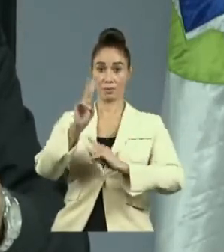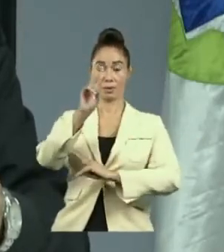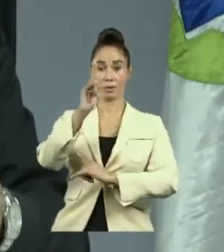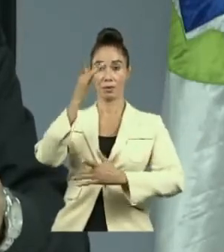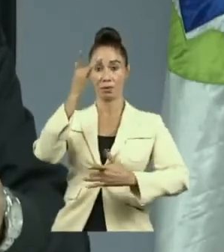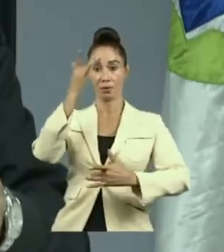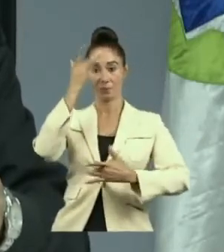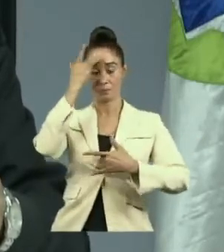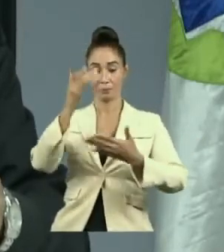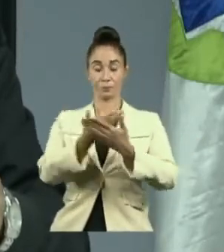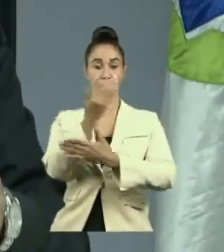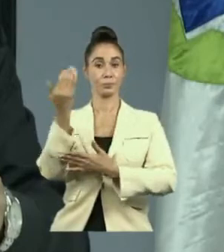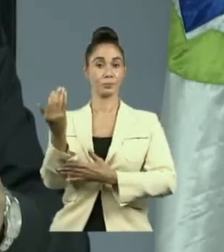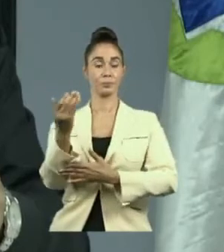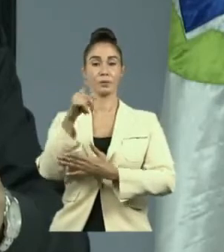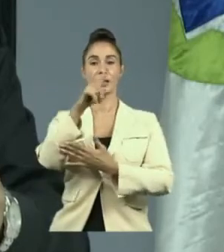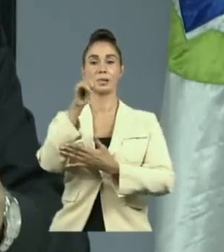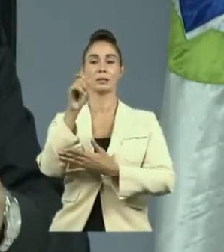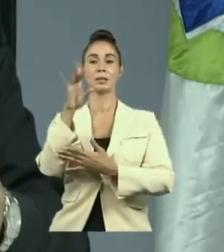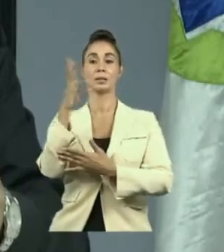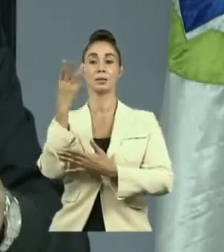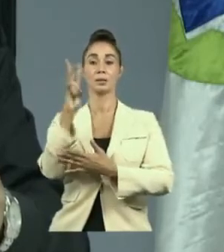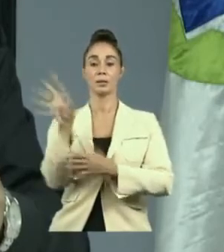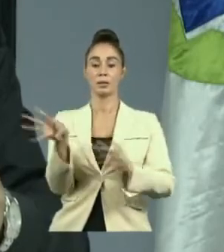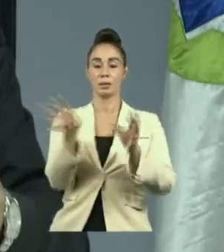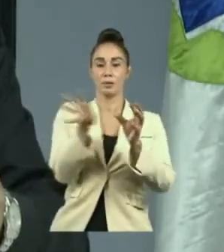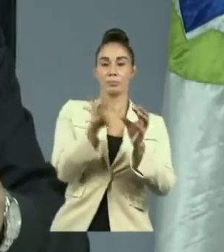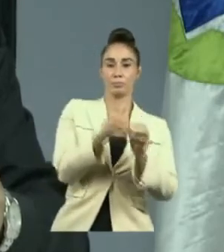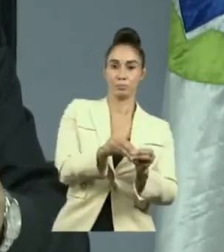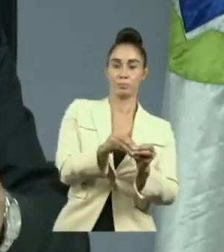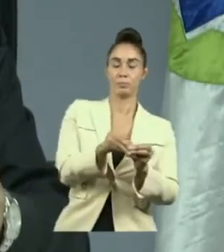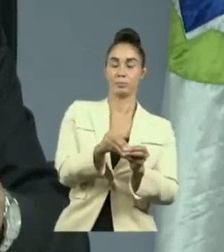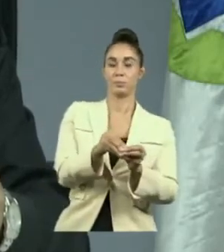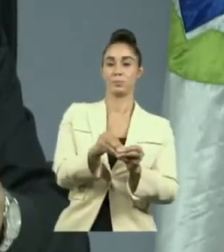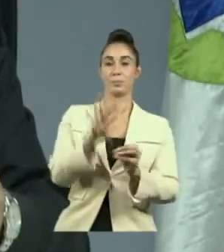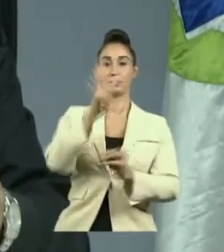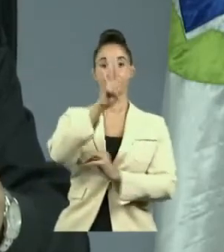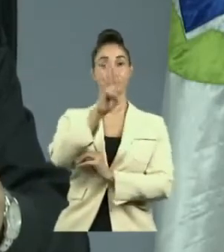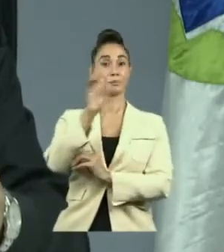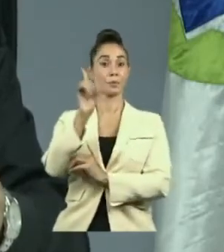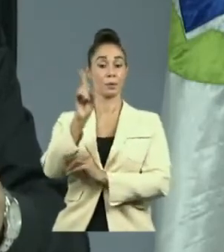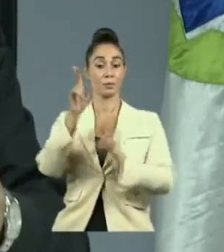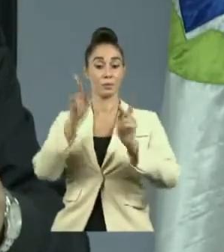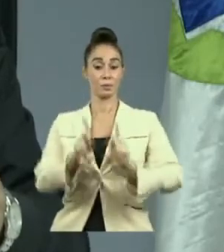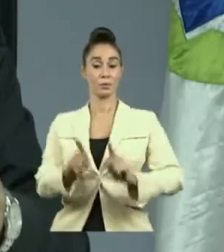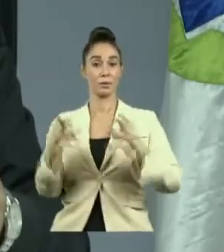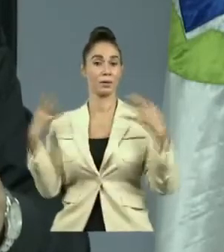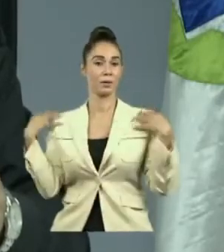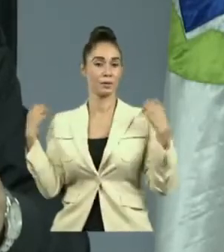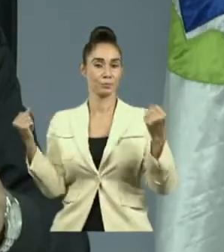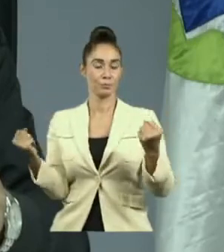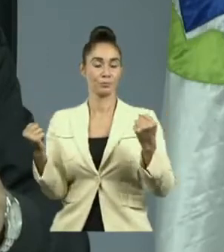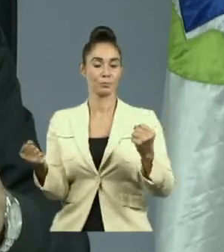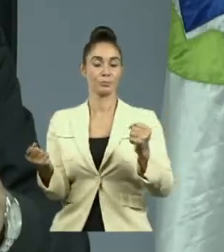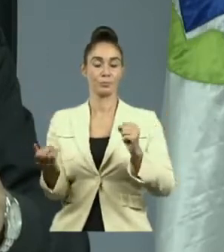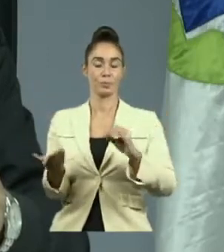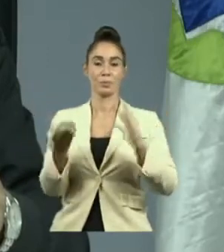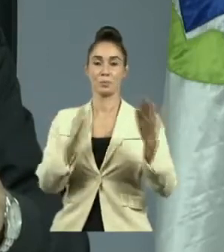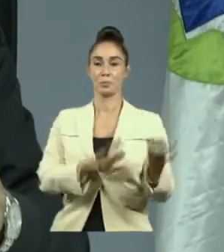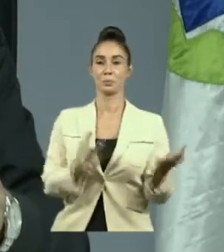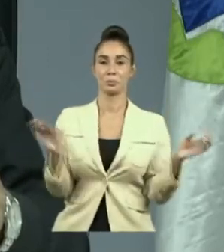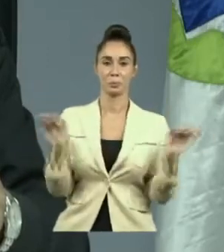casos nuevos 116 acumulados 41 recupera 20